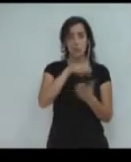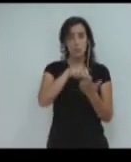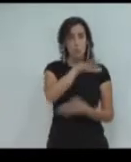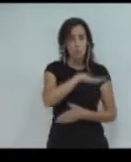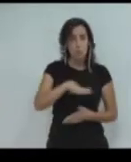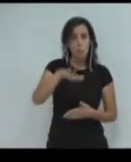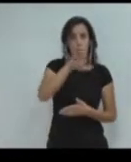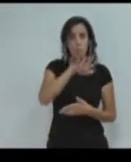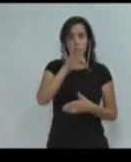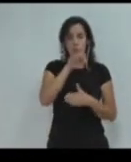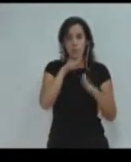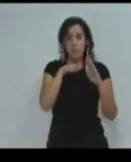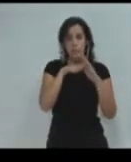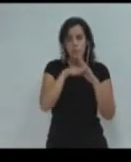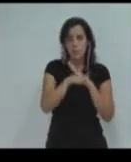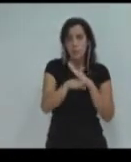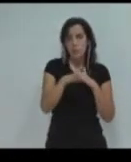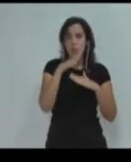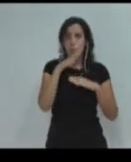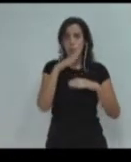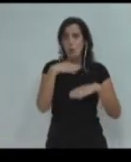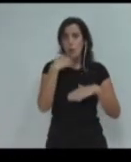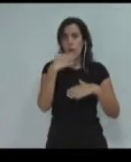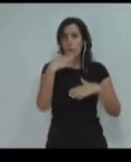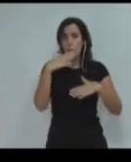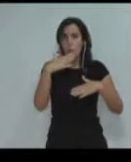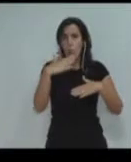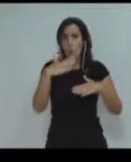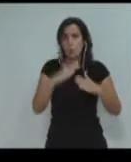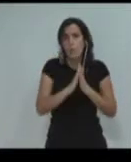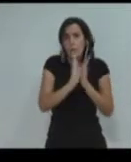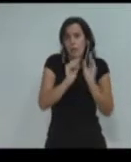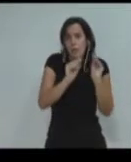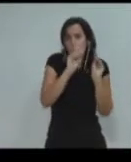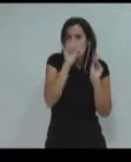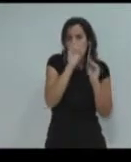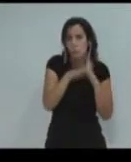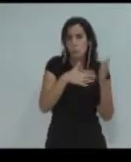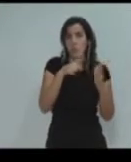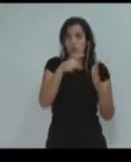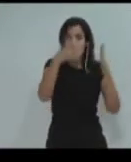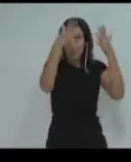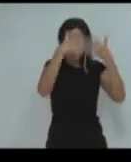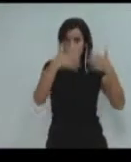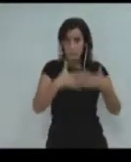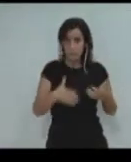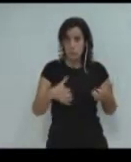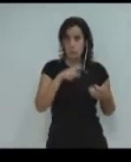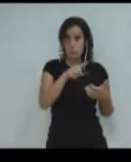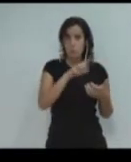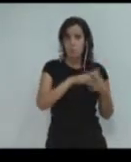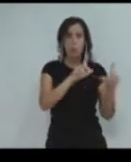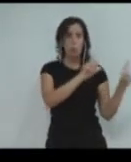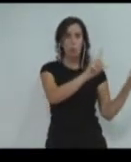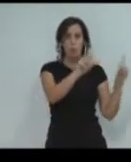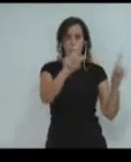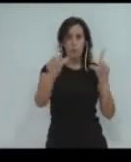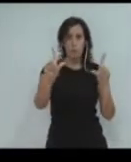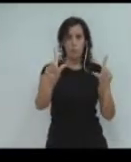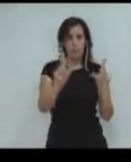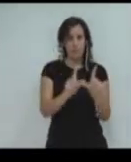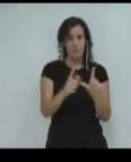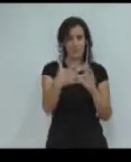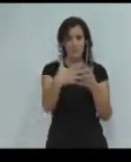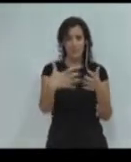tendremos que entrar casi de rodillas porque es sagrado de la cultura. Y los textos que nos encontramos para explicar los cuadros o